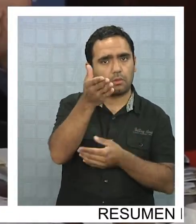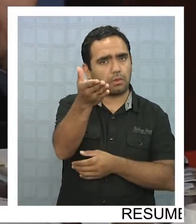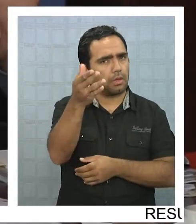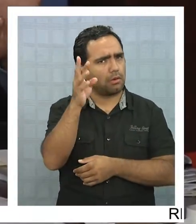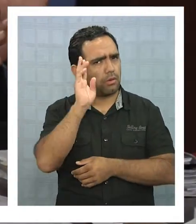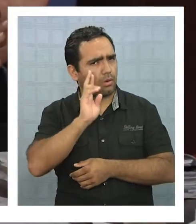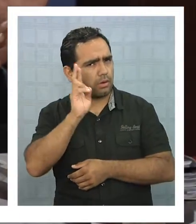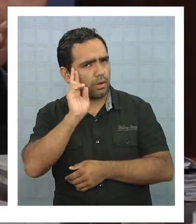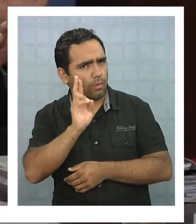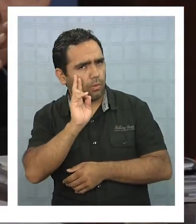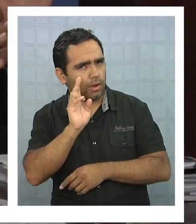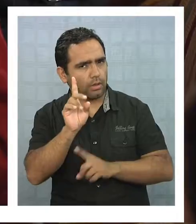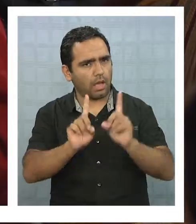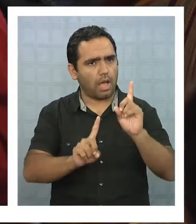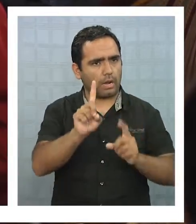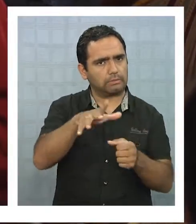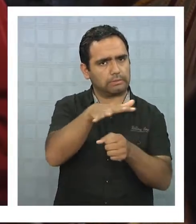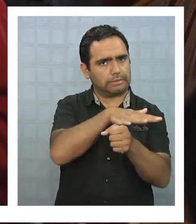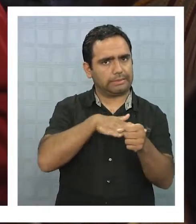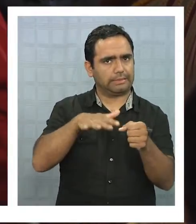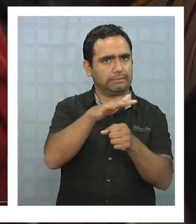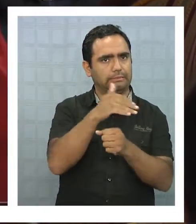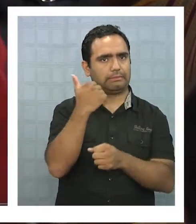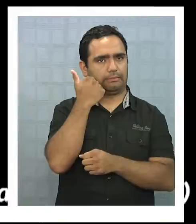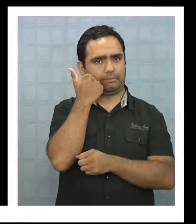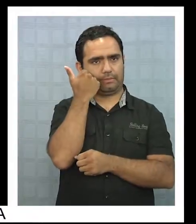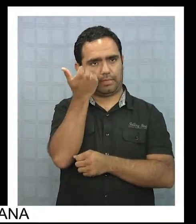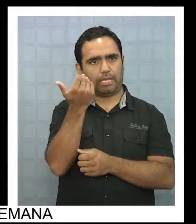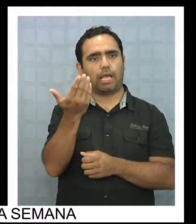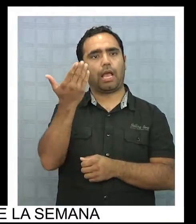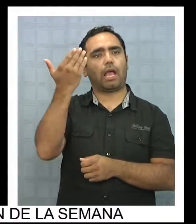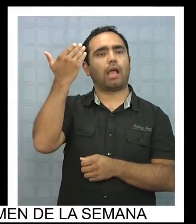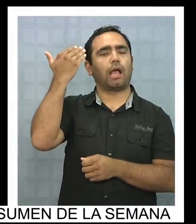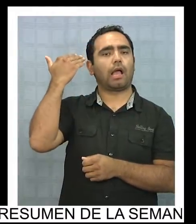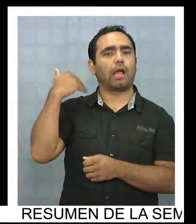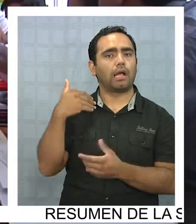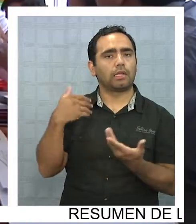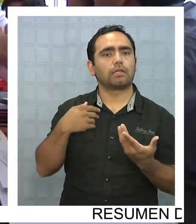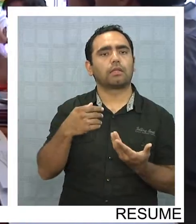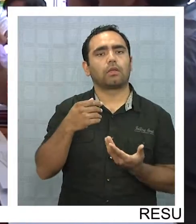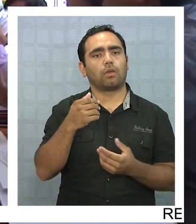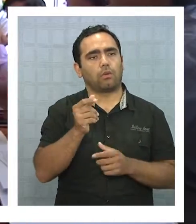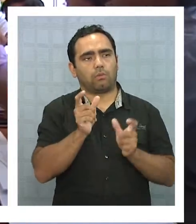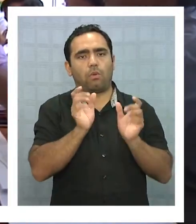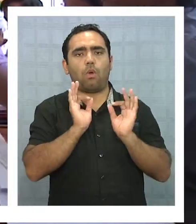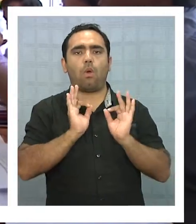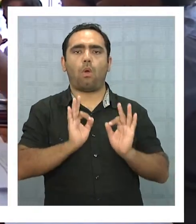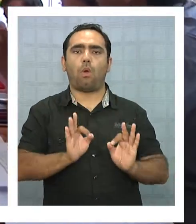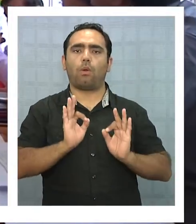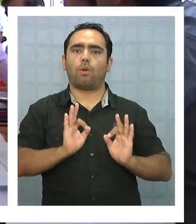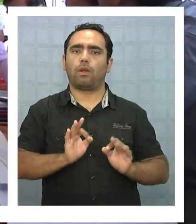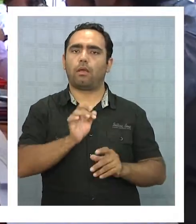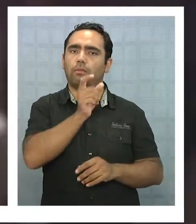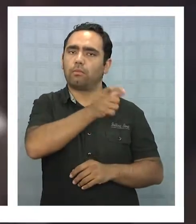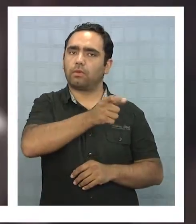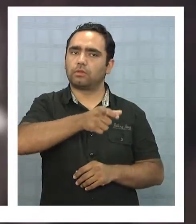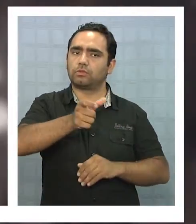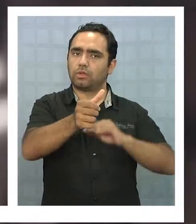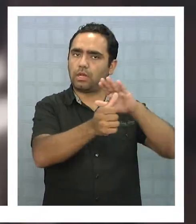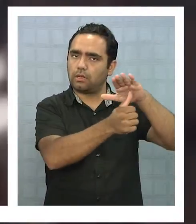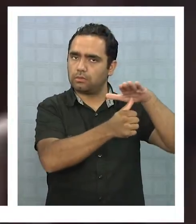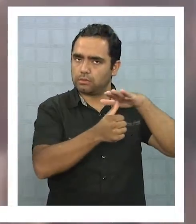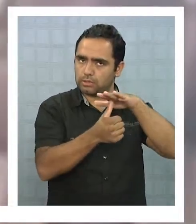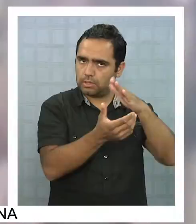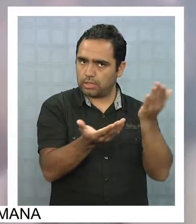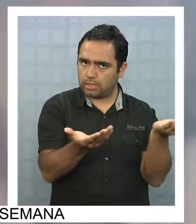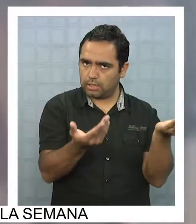de algunos episodios bochornosos protagonizados por nuestro honorable cuerpo de concejales con las que